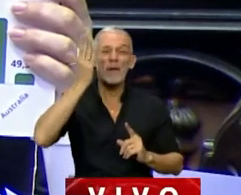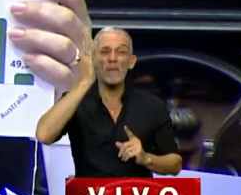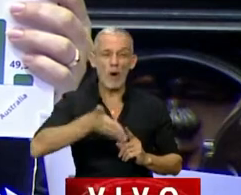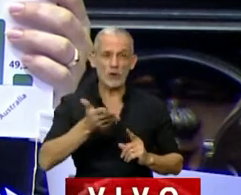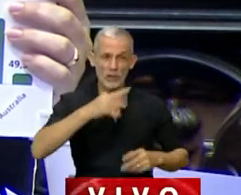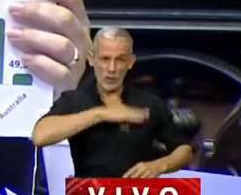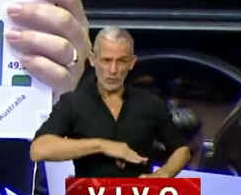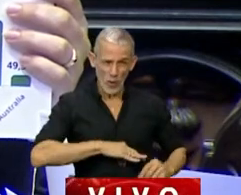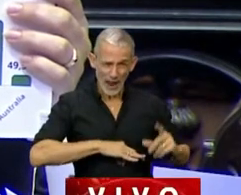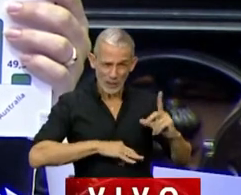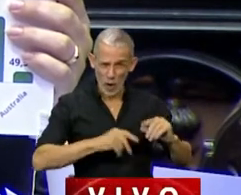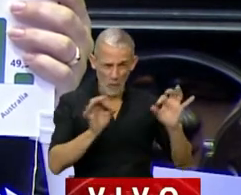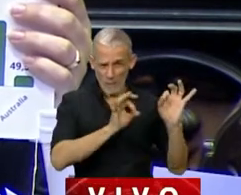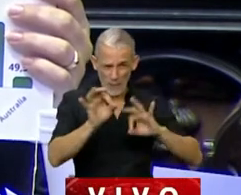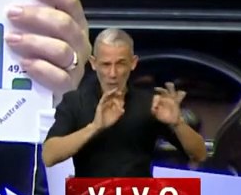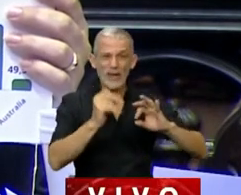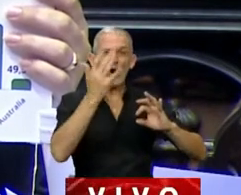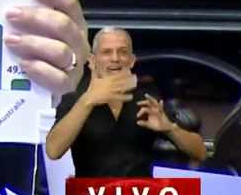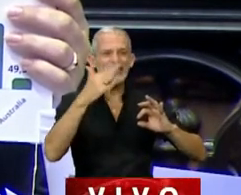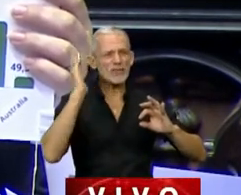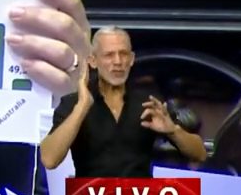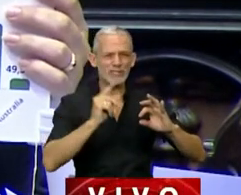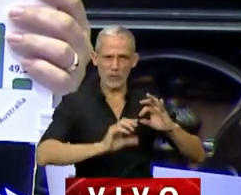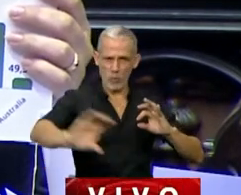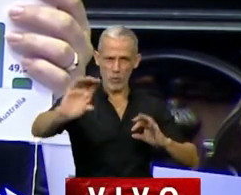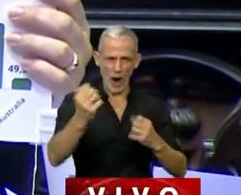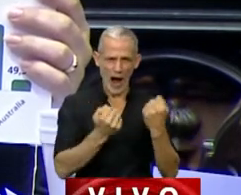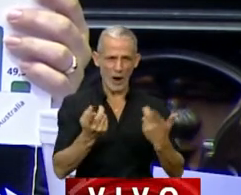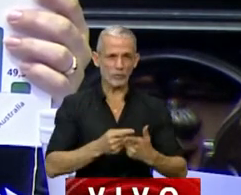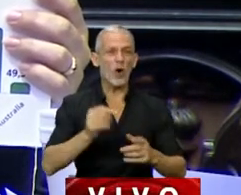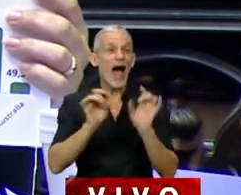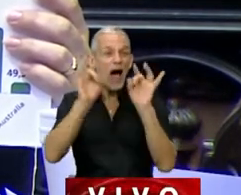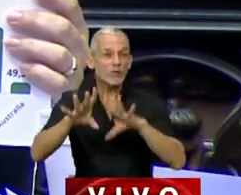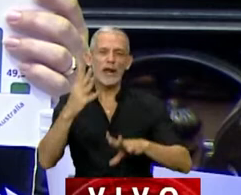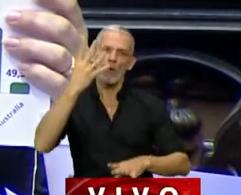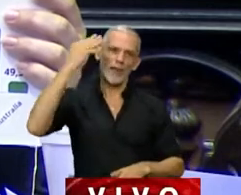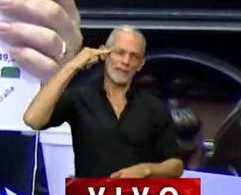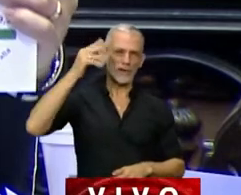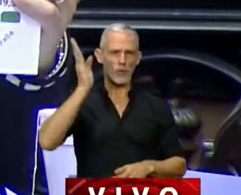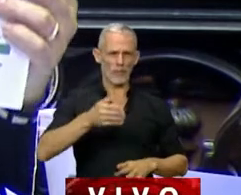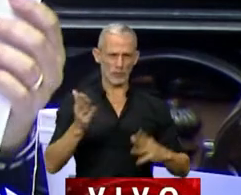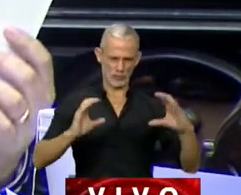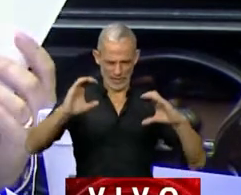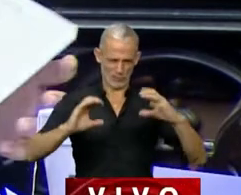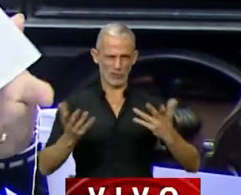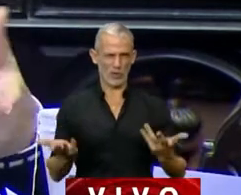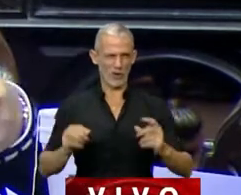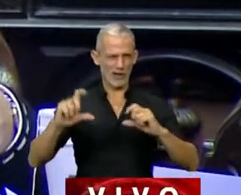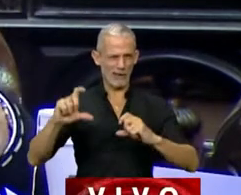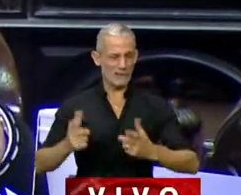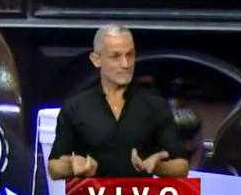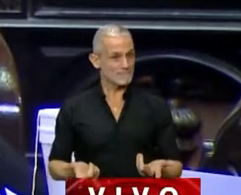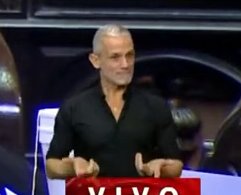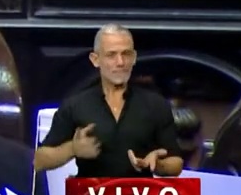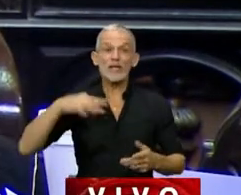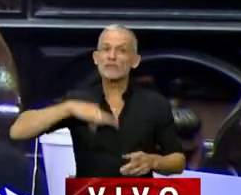516% de un salario promedio. Australia, por ejemplo, tiene el 49%